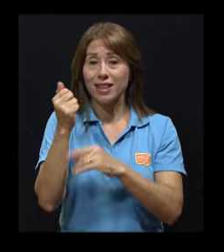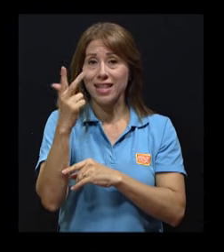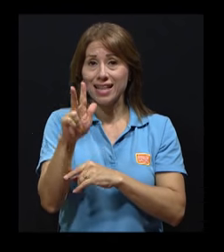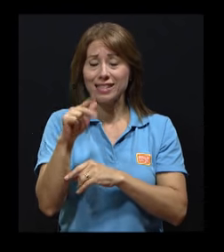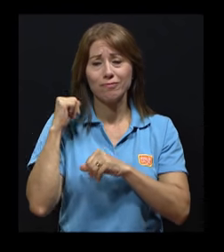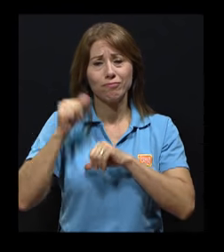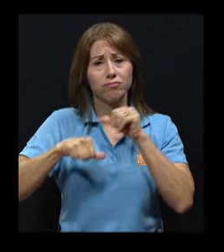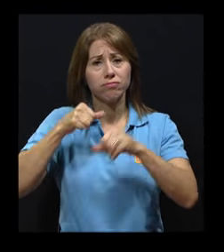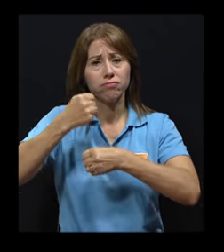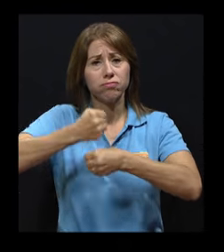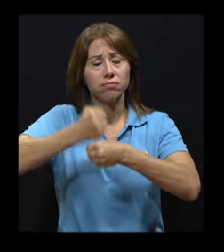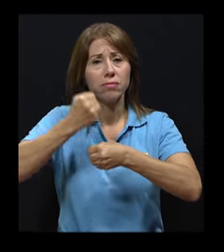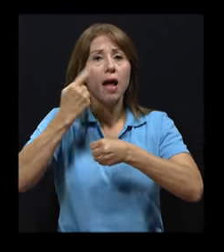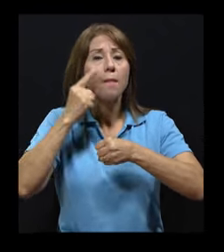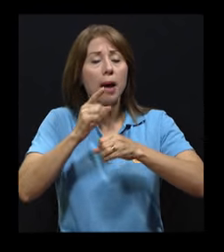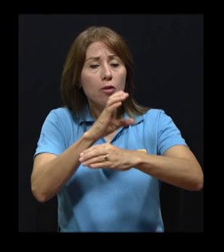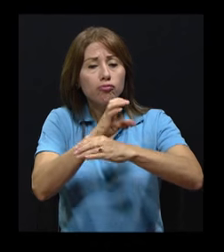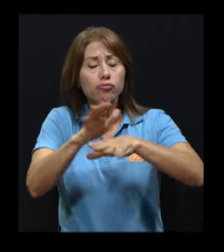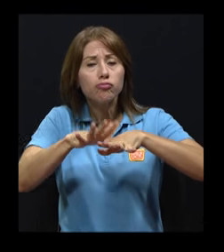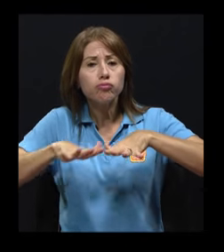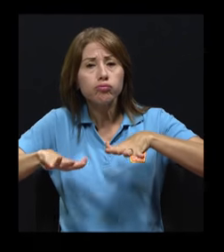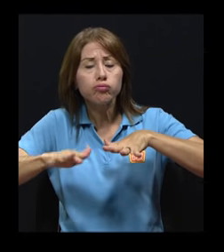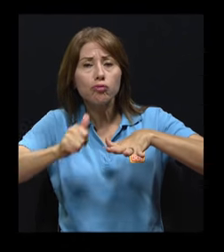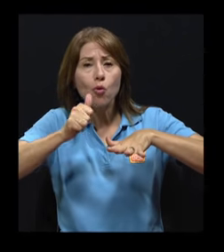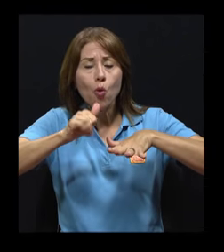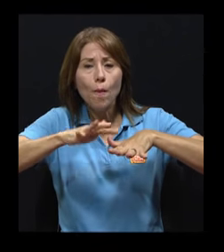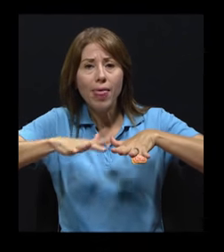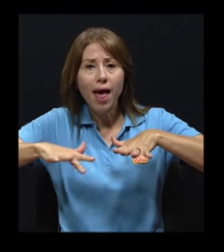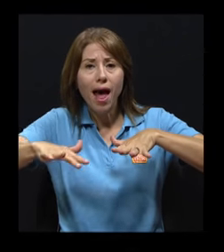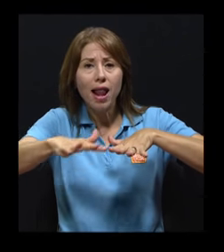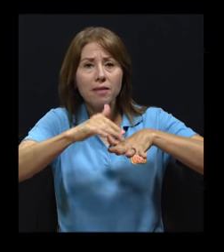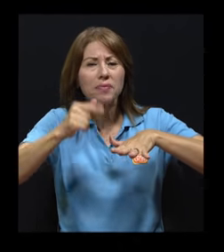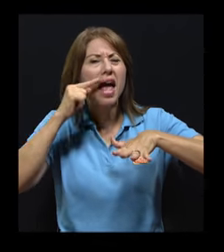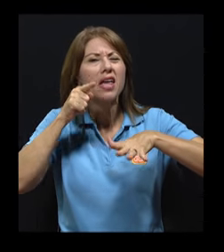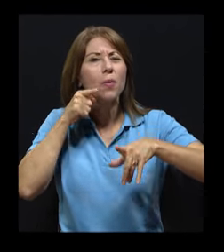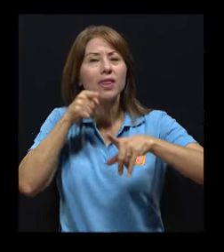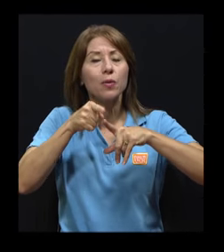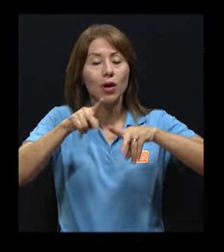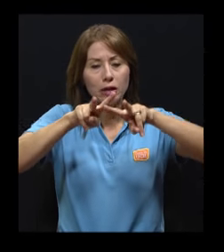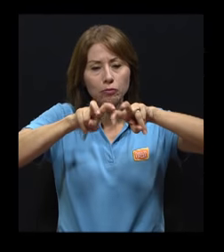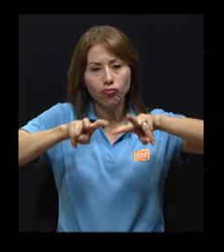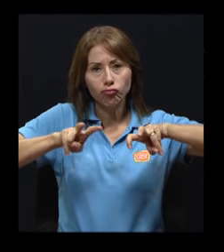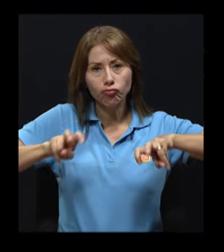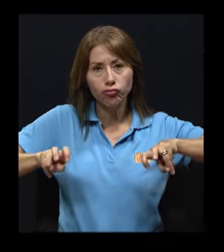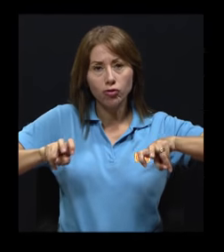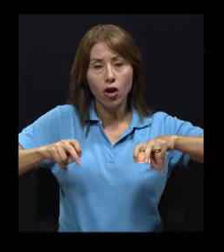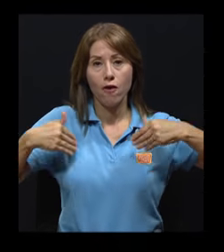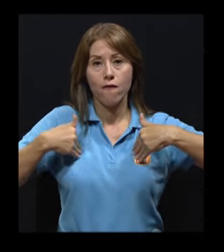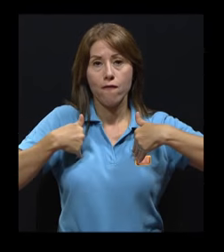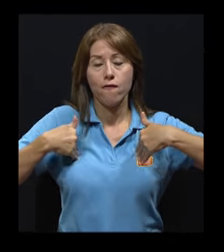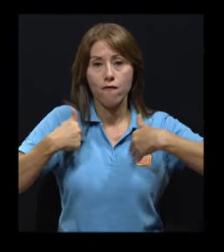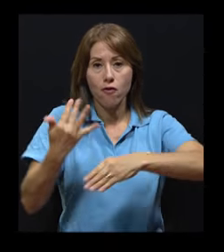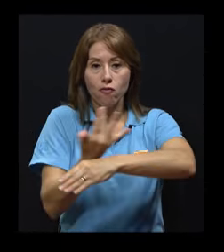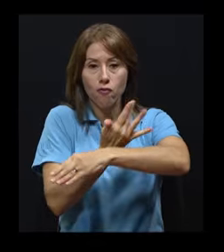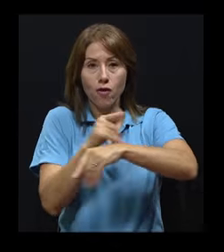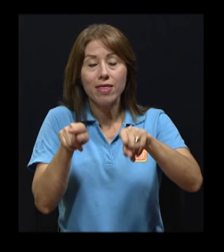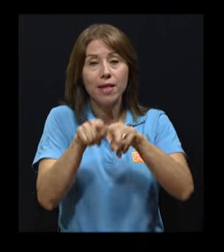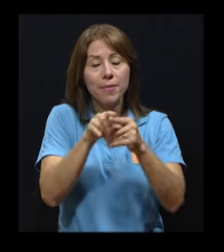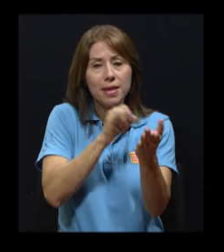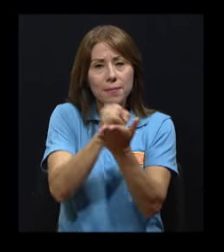un humedal cuyo objetivo es el monitoreo de especies de flora y fauna así como el estudio e investigación de este tipo de